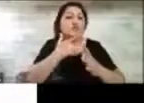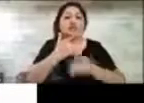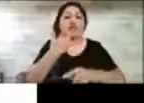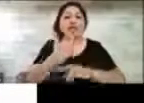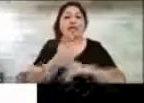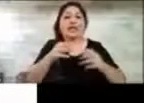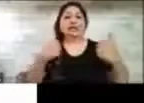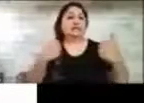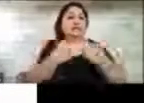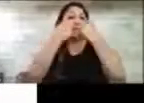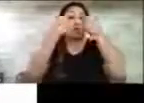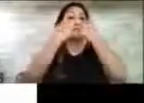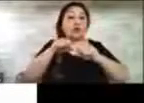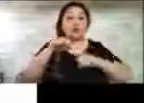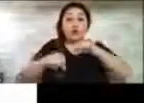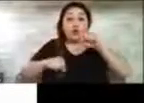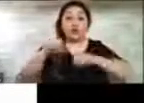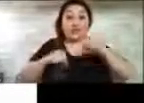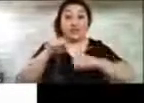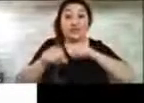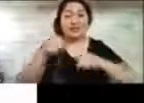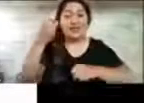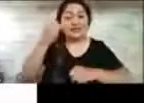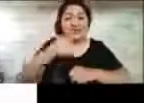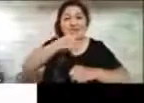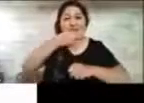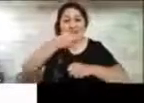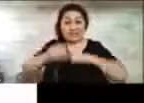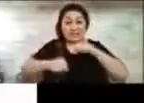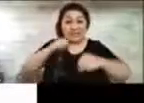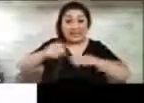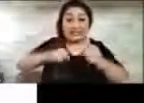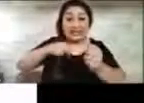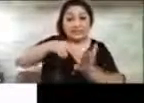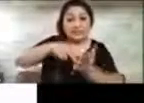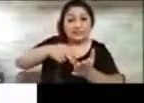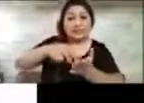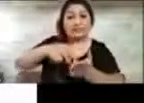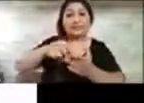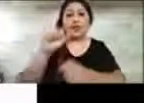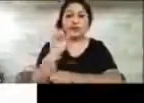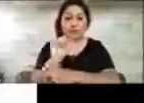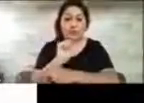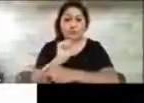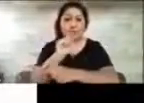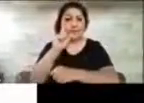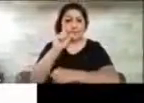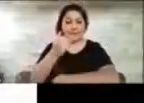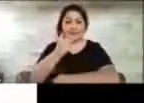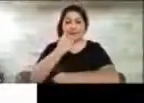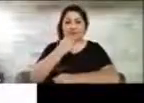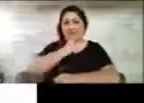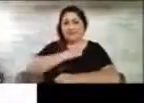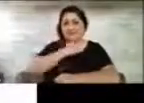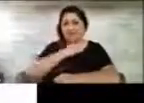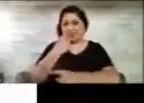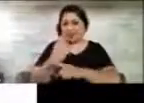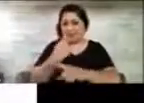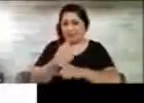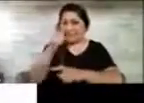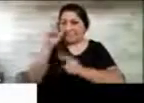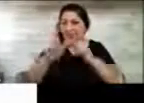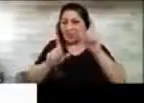ciclistas, siempre se habla del ciclista, del peatón y del automóvil, pero también es necesario hablar de las personas con una movilidad